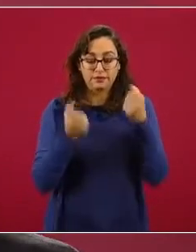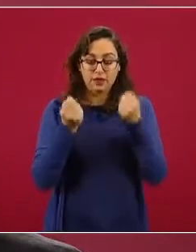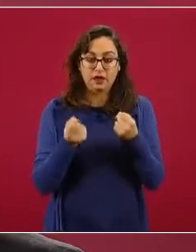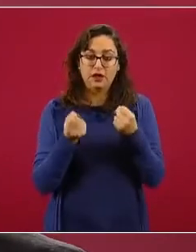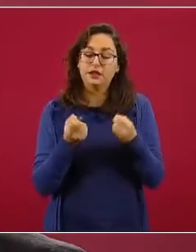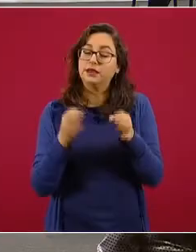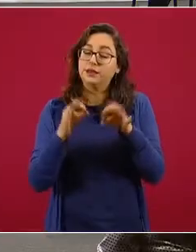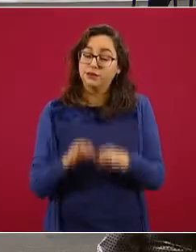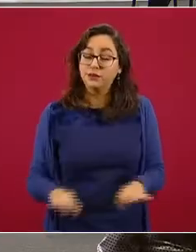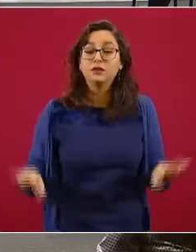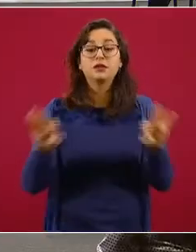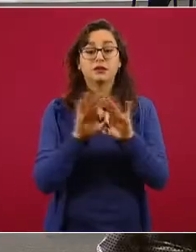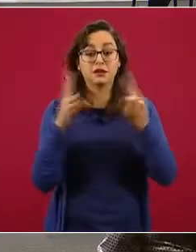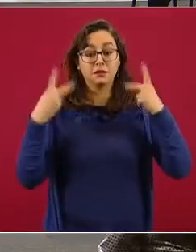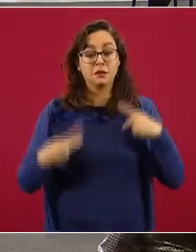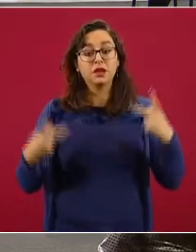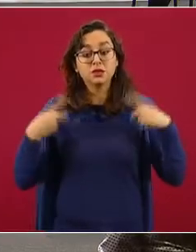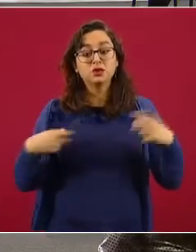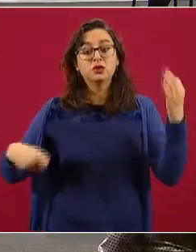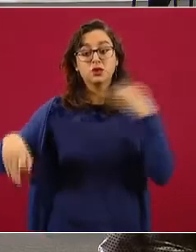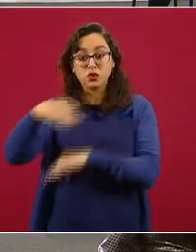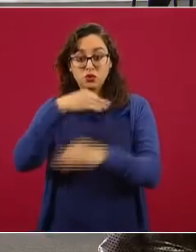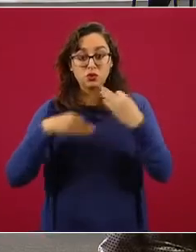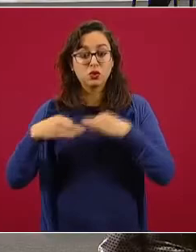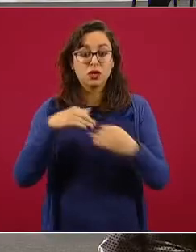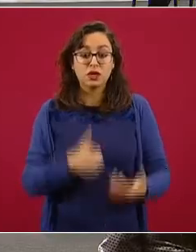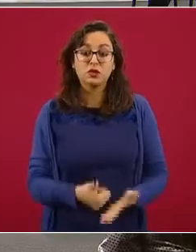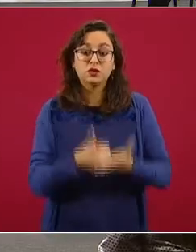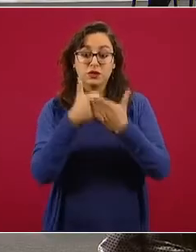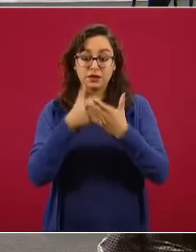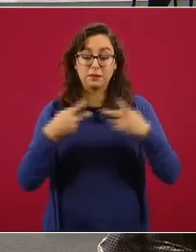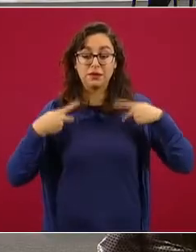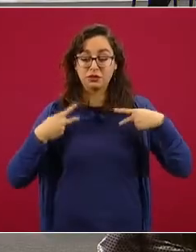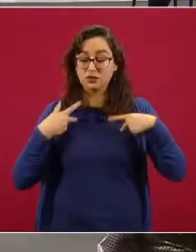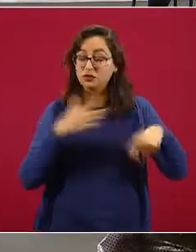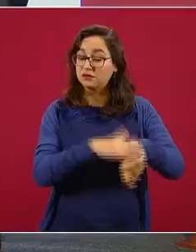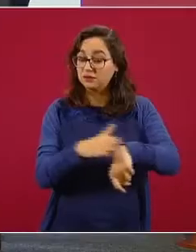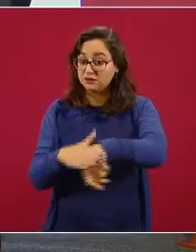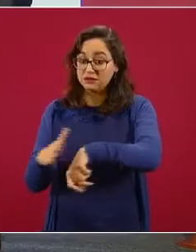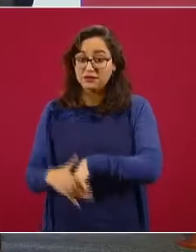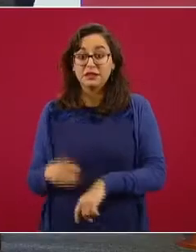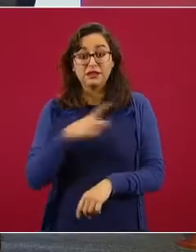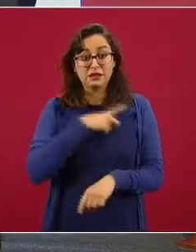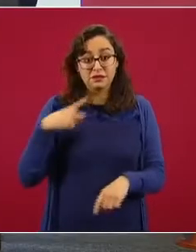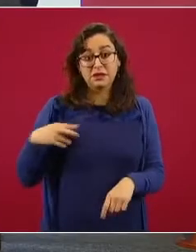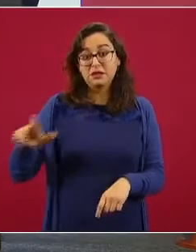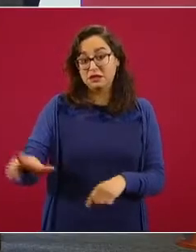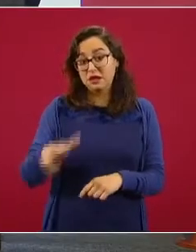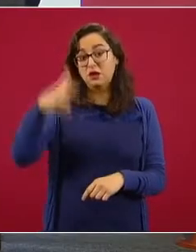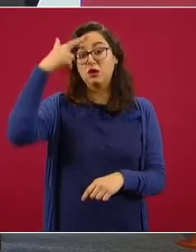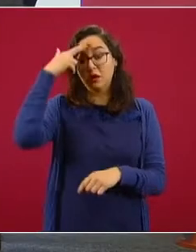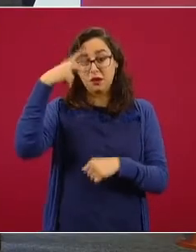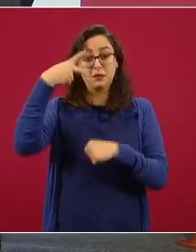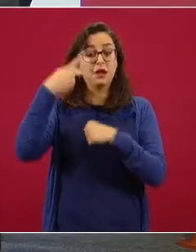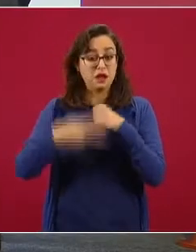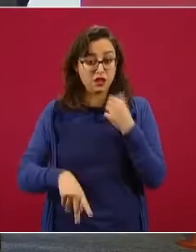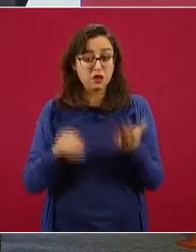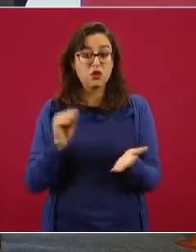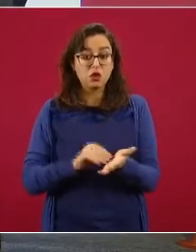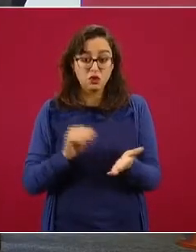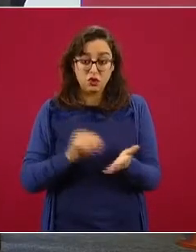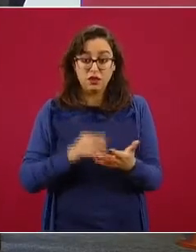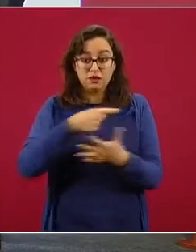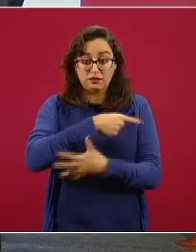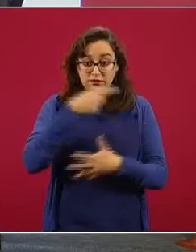pedimos nuevamente a la población mantener conciencia del riesgo y seguir las indicaciones locales, mantener la